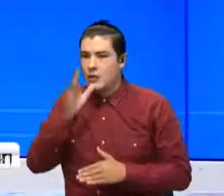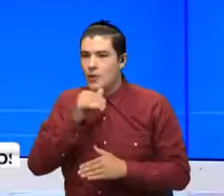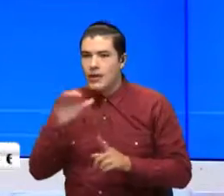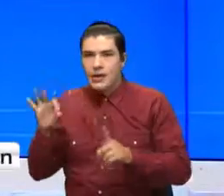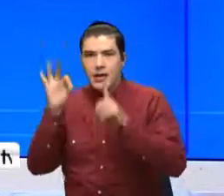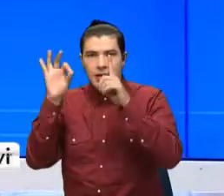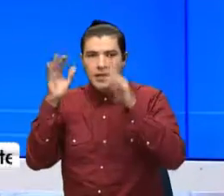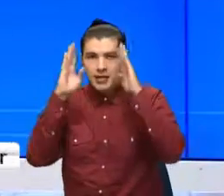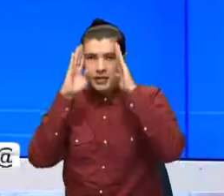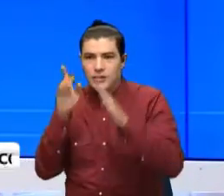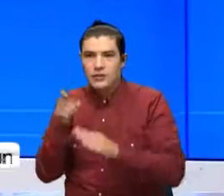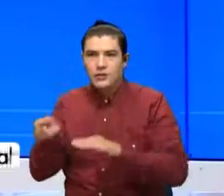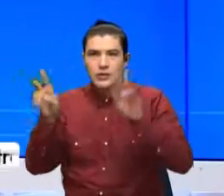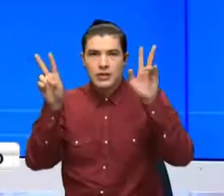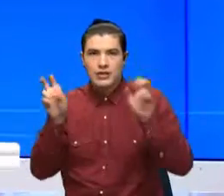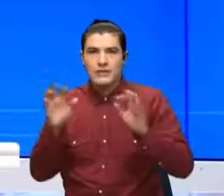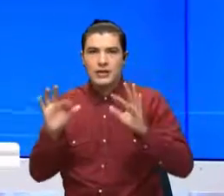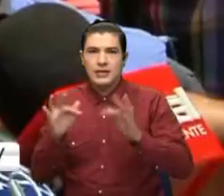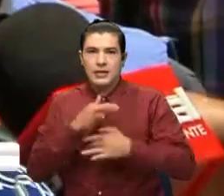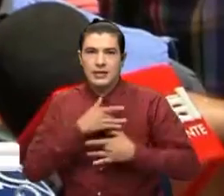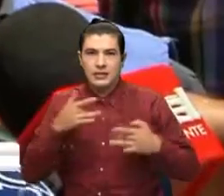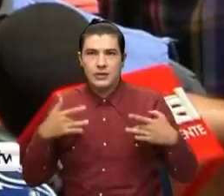atención en materia de salud.